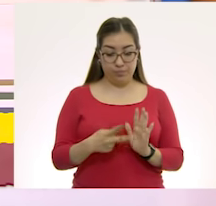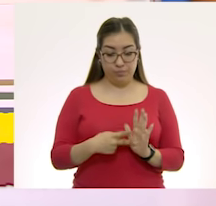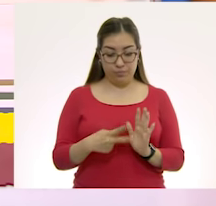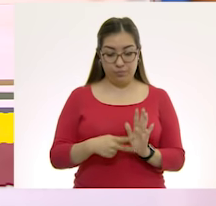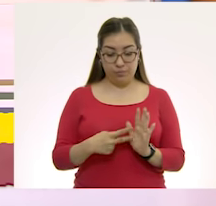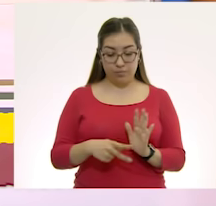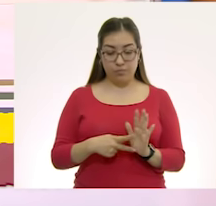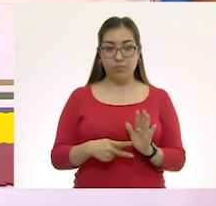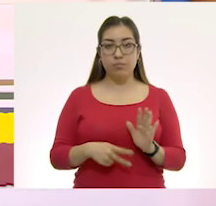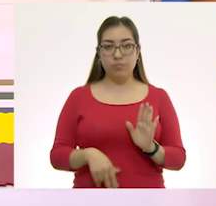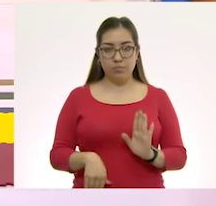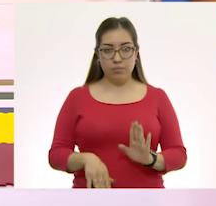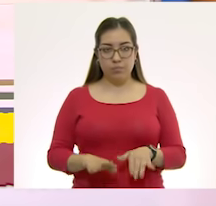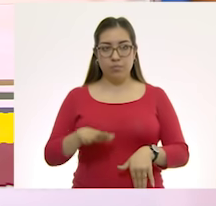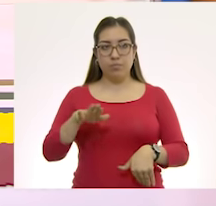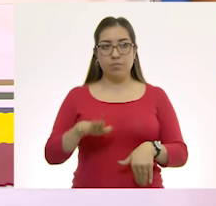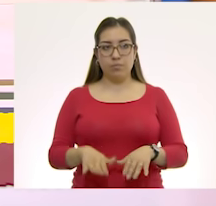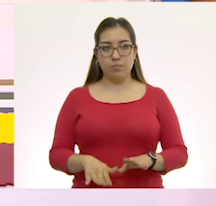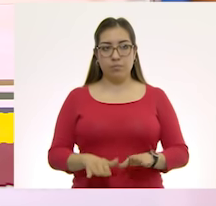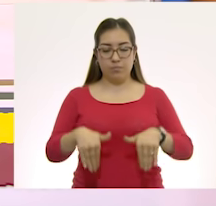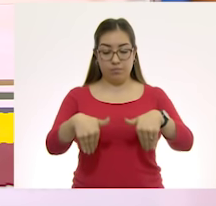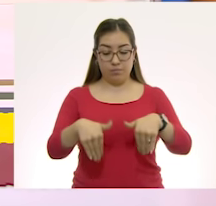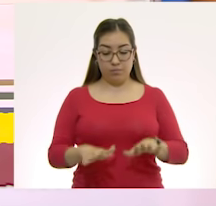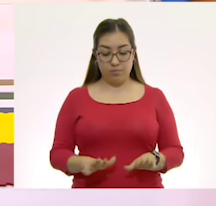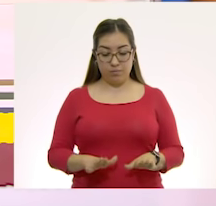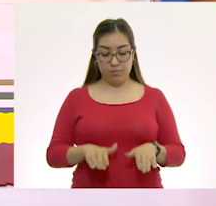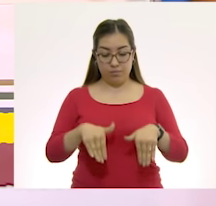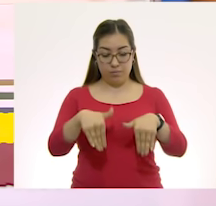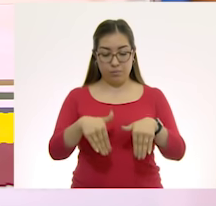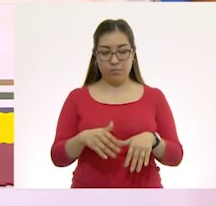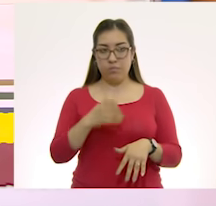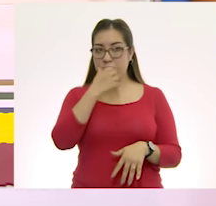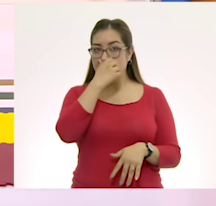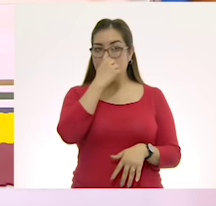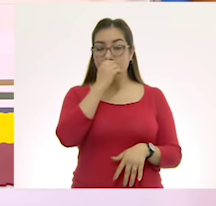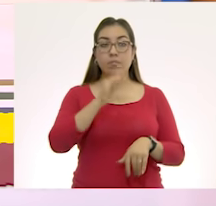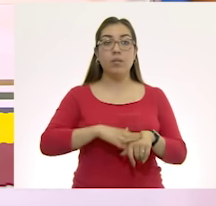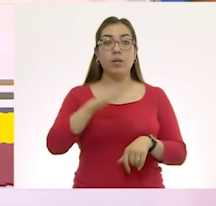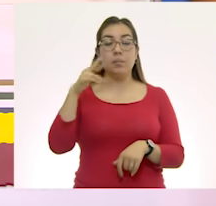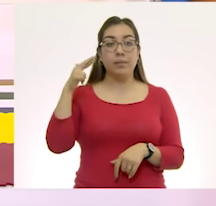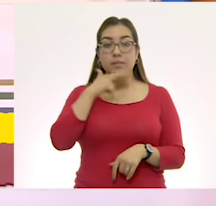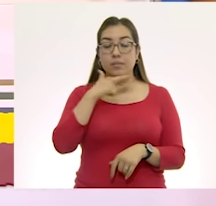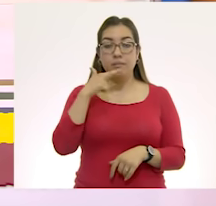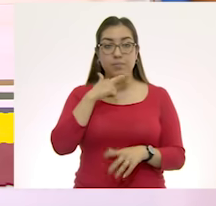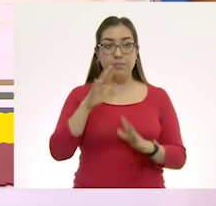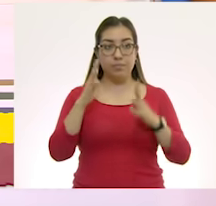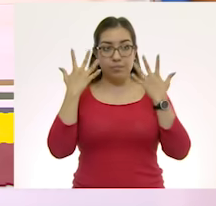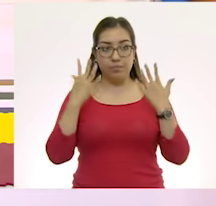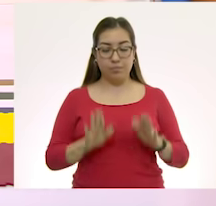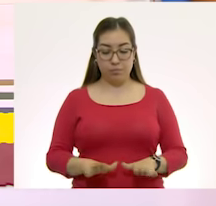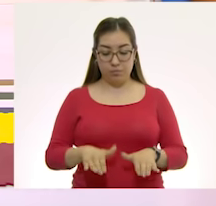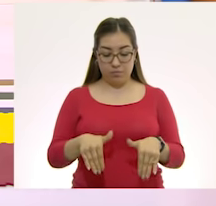dos. 1, 2. Pero vamos a hacerlo rápido. Esto va a ser